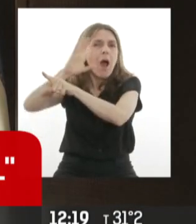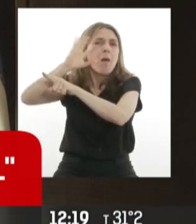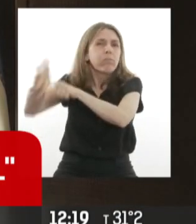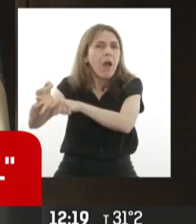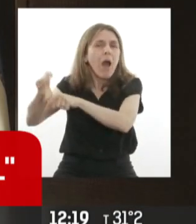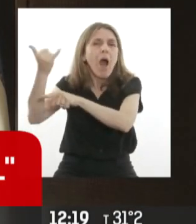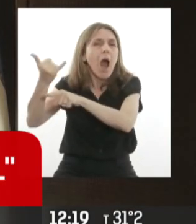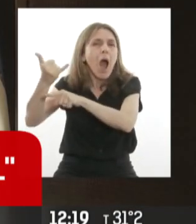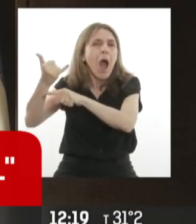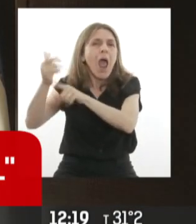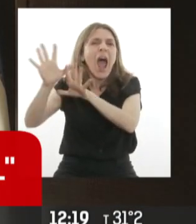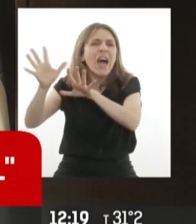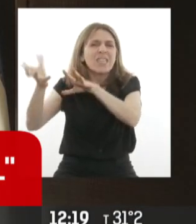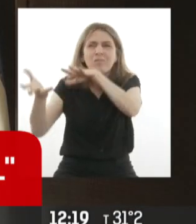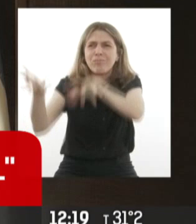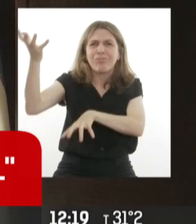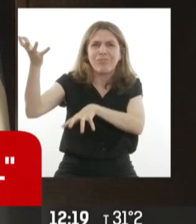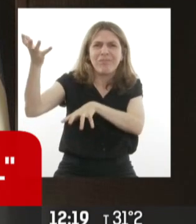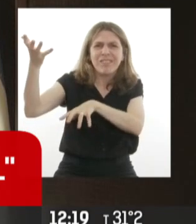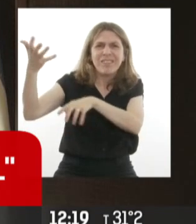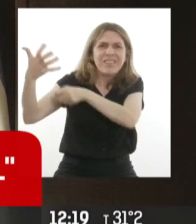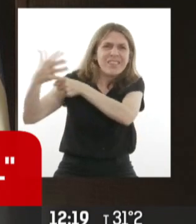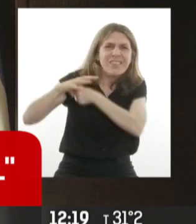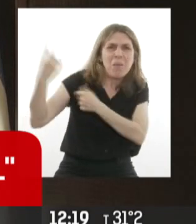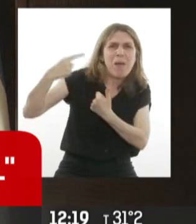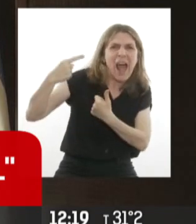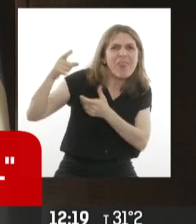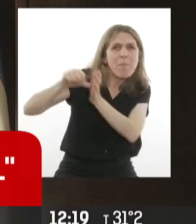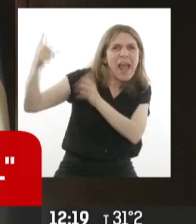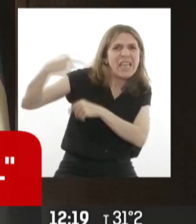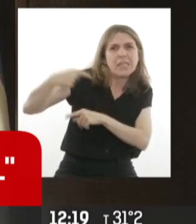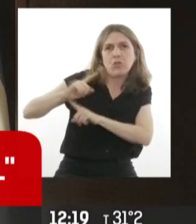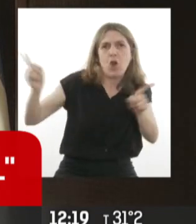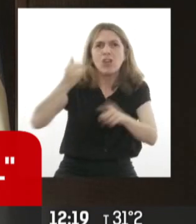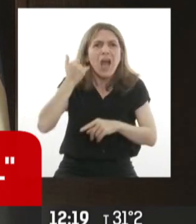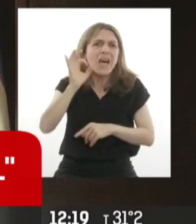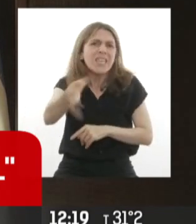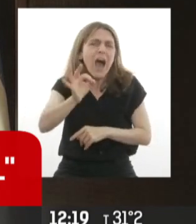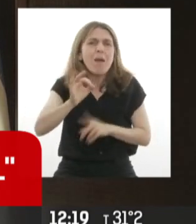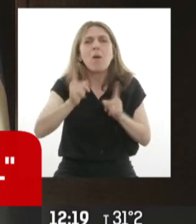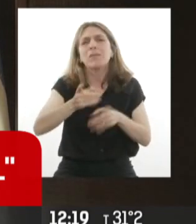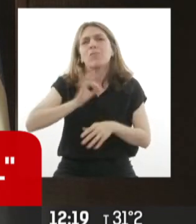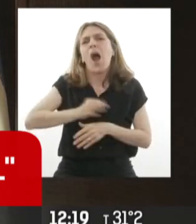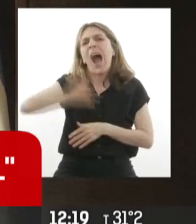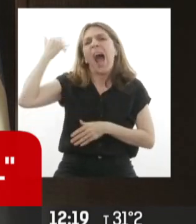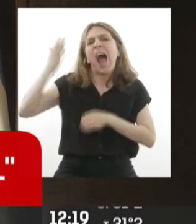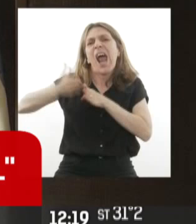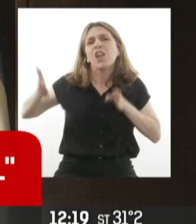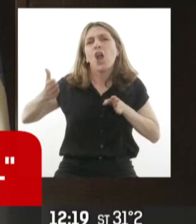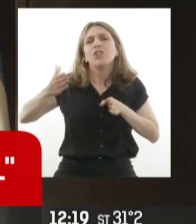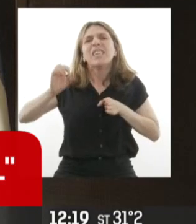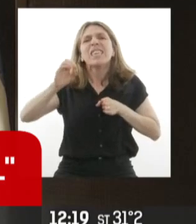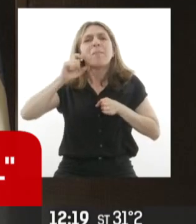multilateralismo. Ya lo hemos vivido. Hemos conocido en los años de la Guerra Fría los efectos